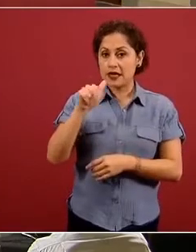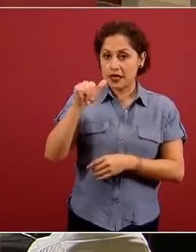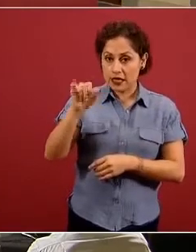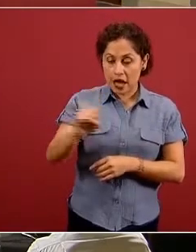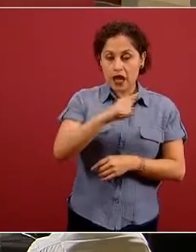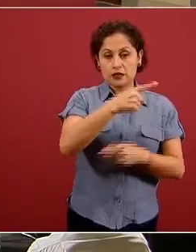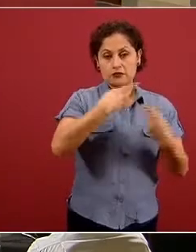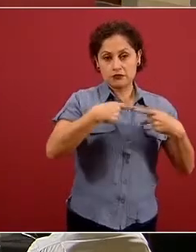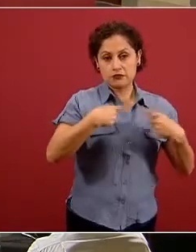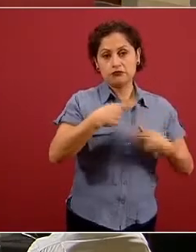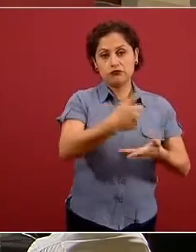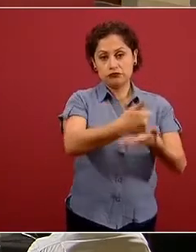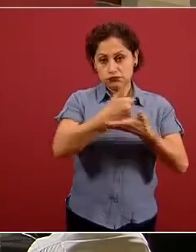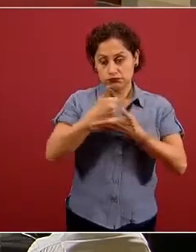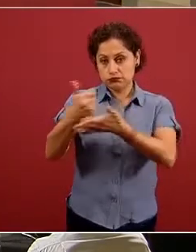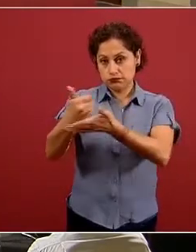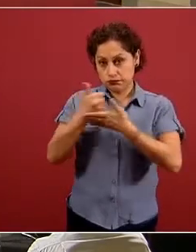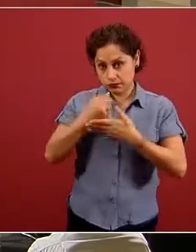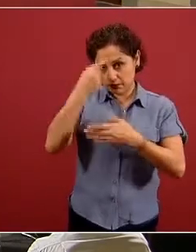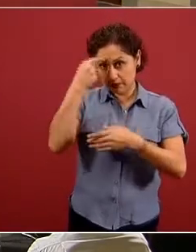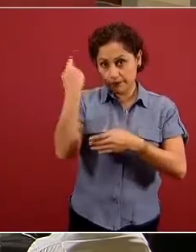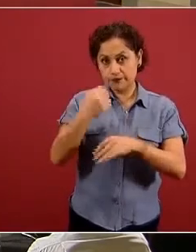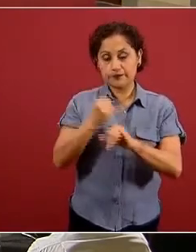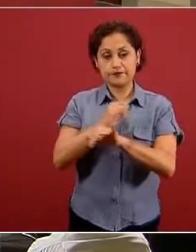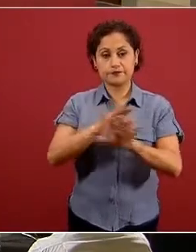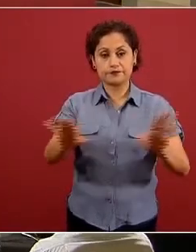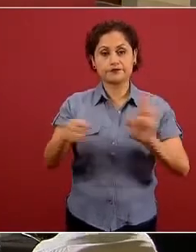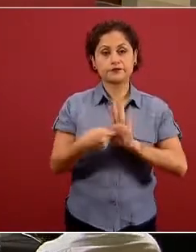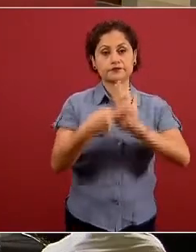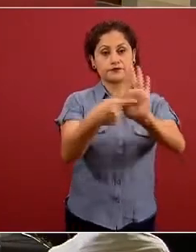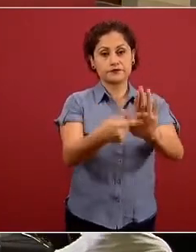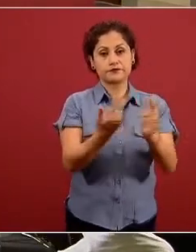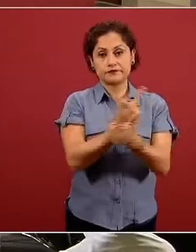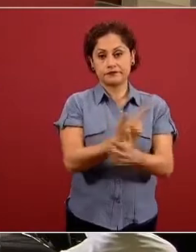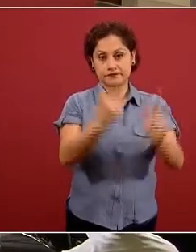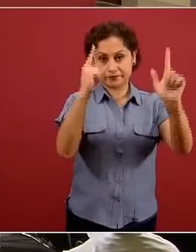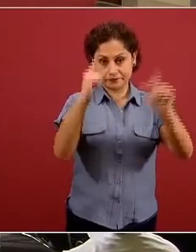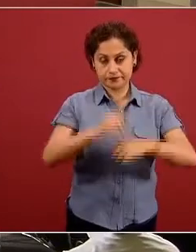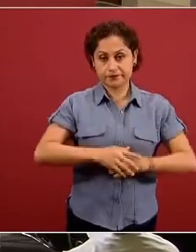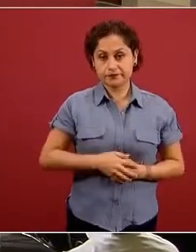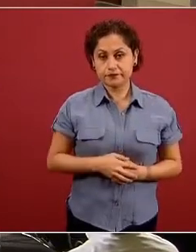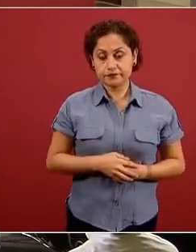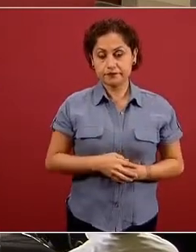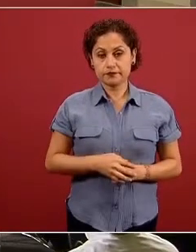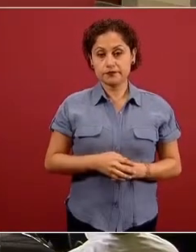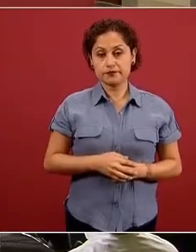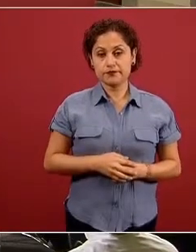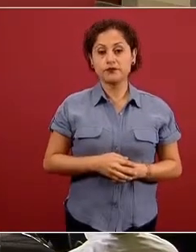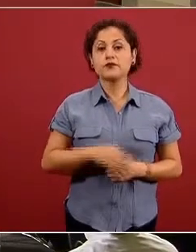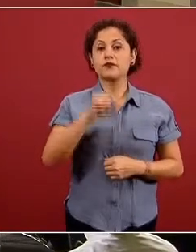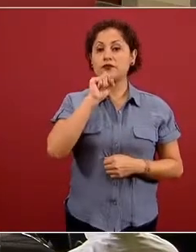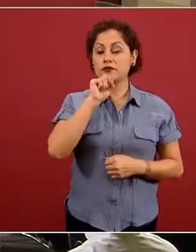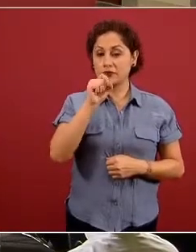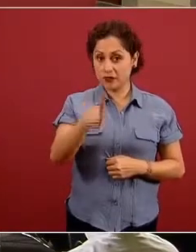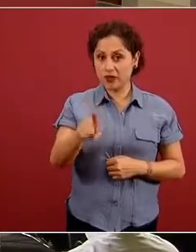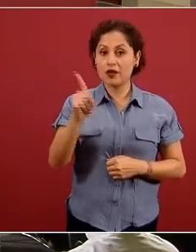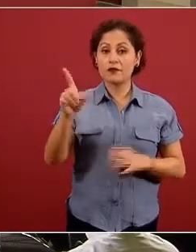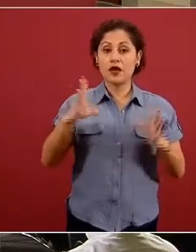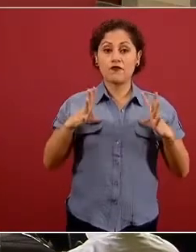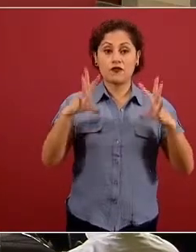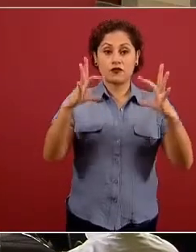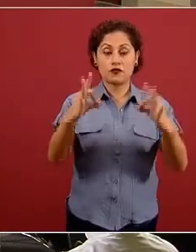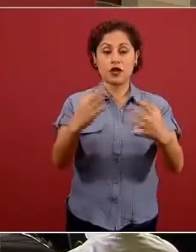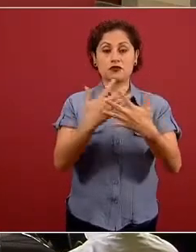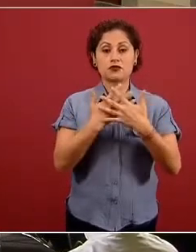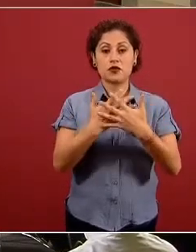Información, esta base de datos abiertos. La siguiente, por favor. Finalmente, la Fundación Teletón hoy